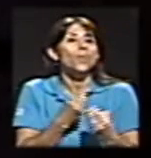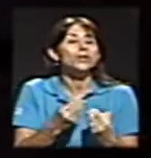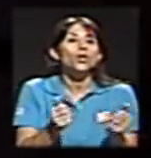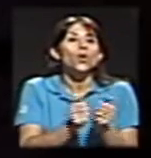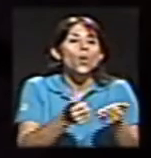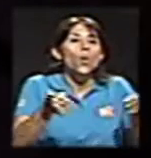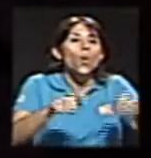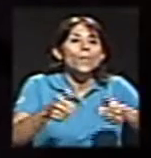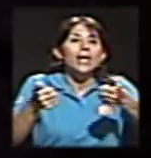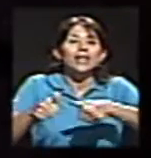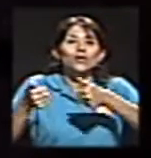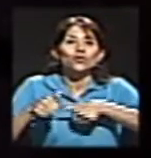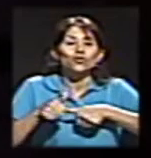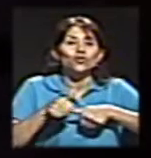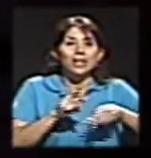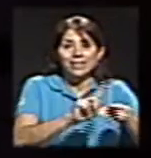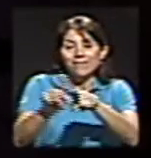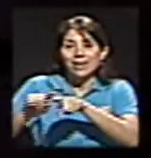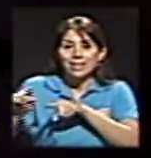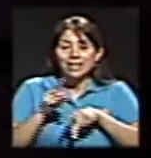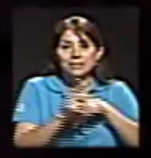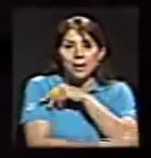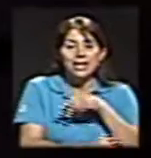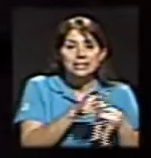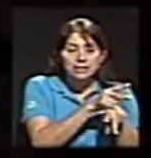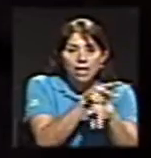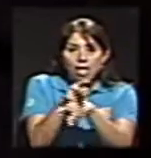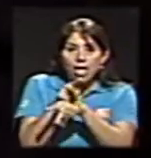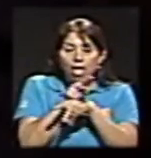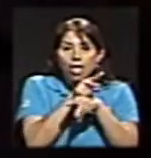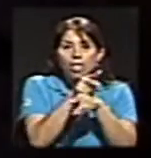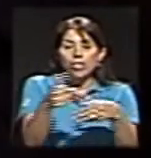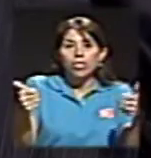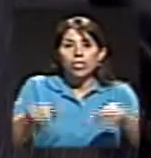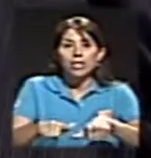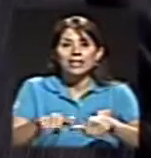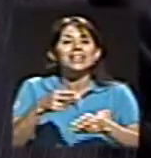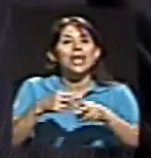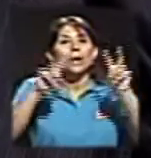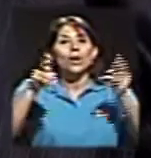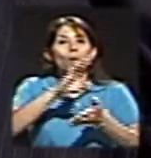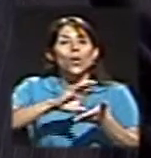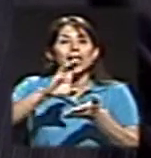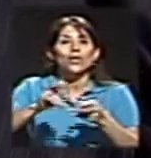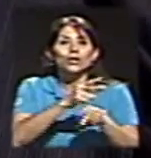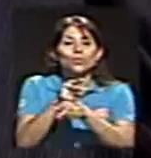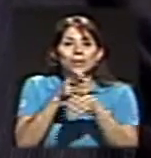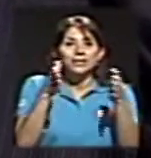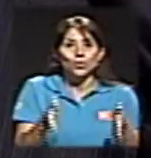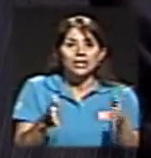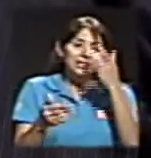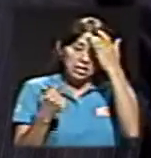entre supervisores de diferentes países, lo que llaman colegios de supervisores. Precisamente la próxima semana yo participo en uno de un